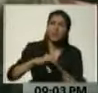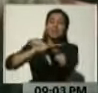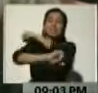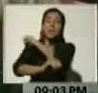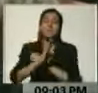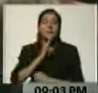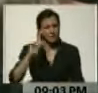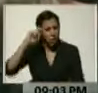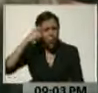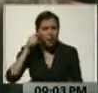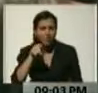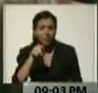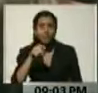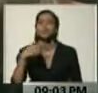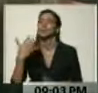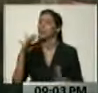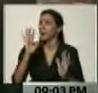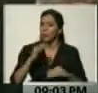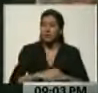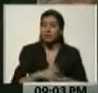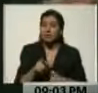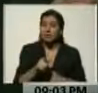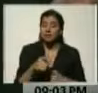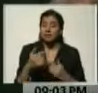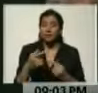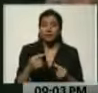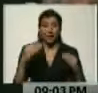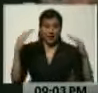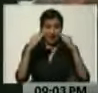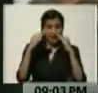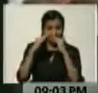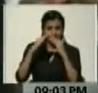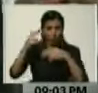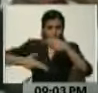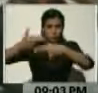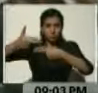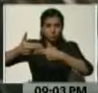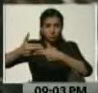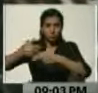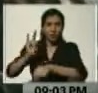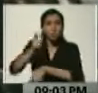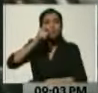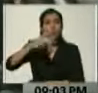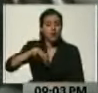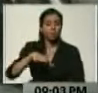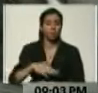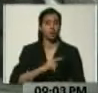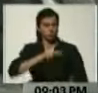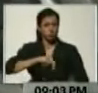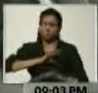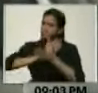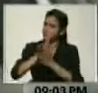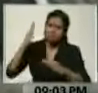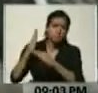¿te acuerdas? Con aquellas preventas de vivienda, todo eso nosotros lo acabamos.